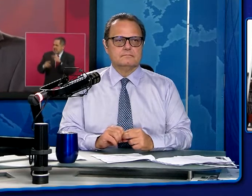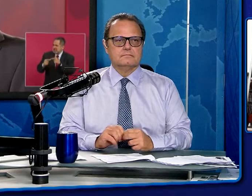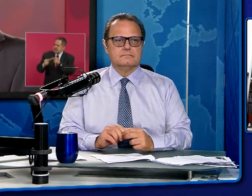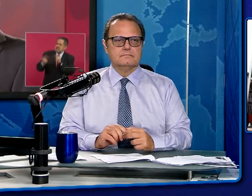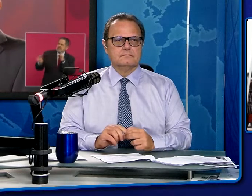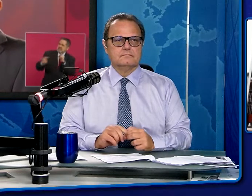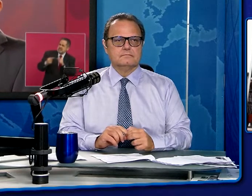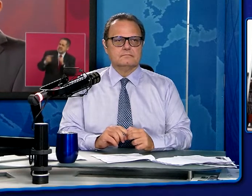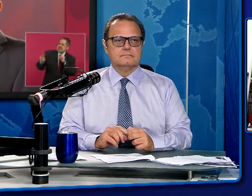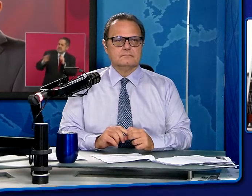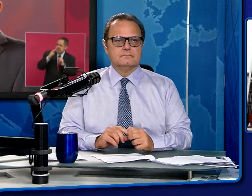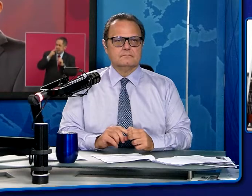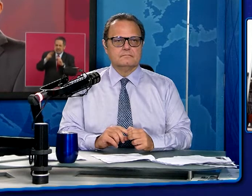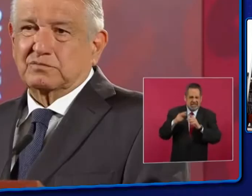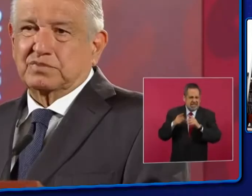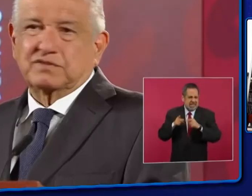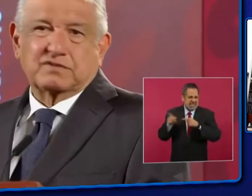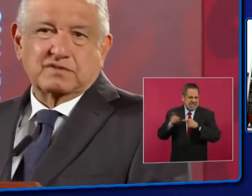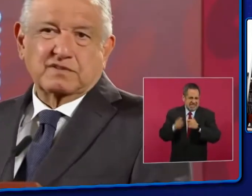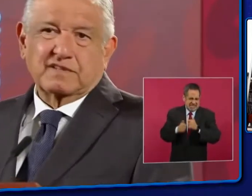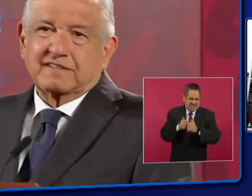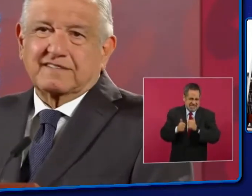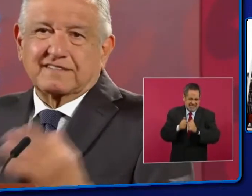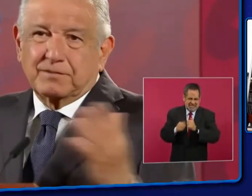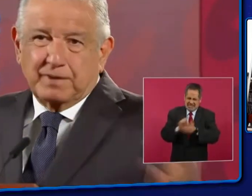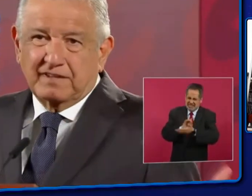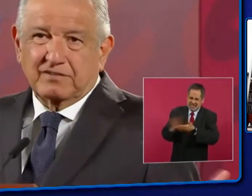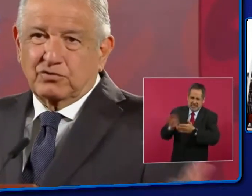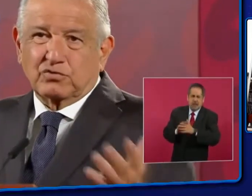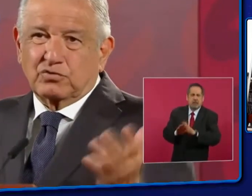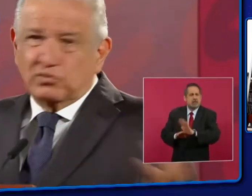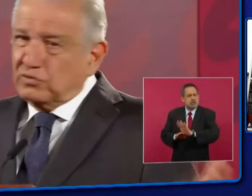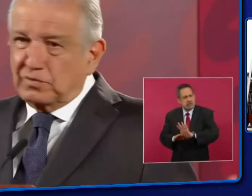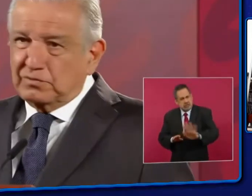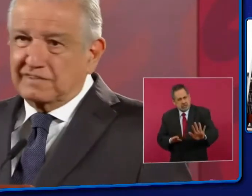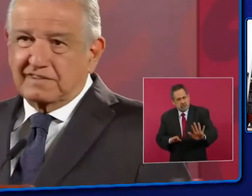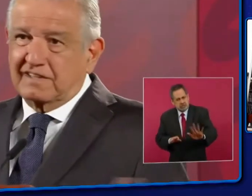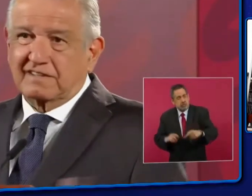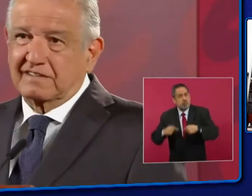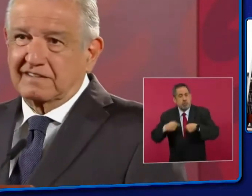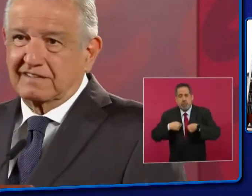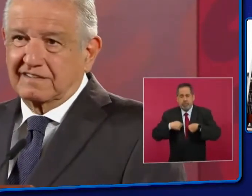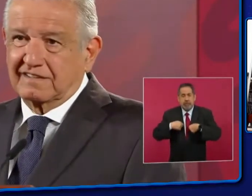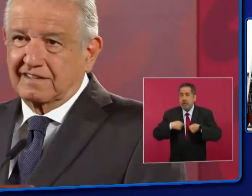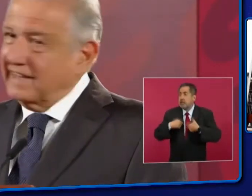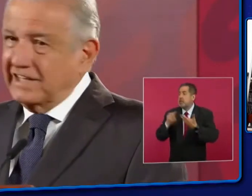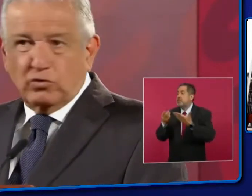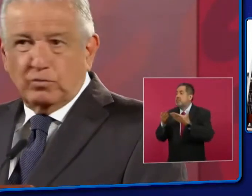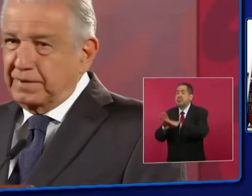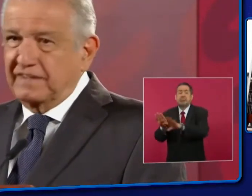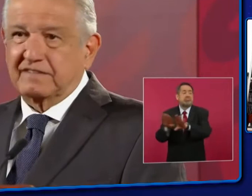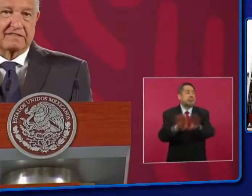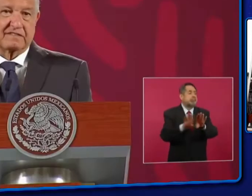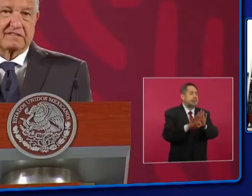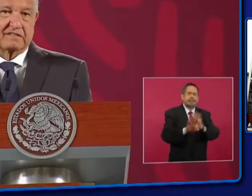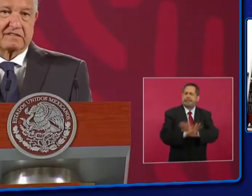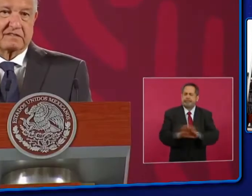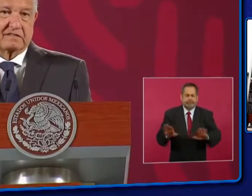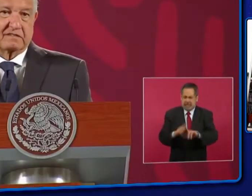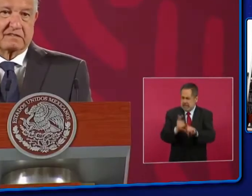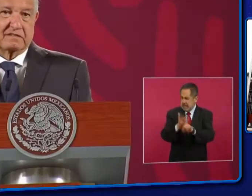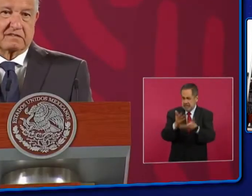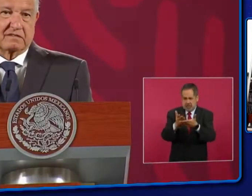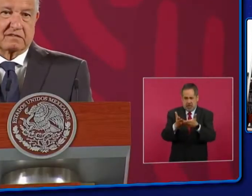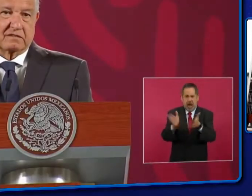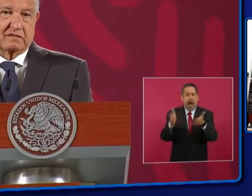Ucrania, de alguna forma, digamos, ese sentido de que de pronto Rusia, con los recursos que tenía, podía vencer rápidamente a Ucrania, pues de